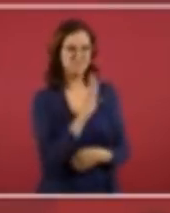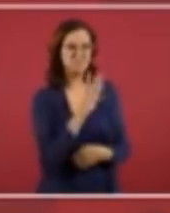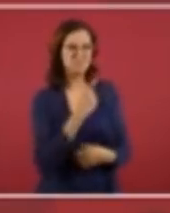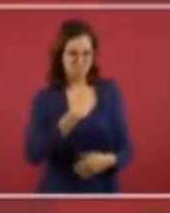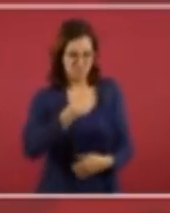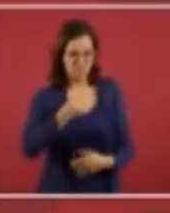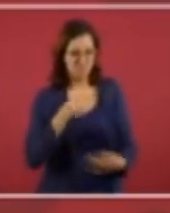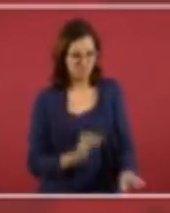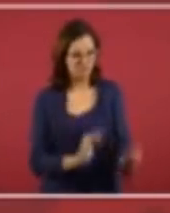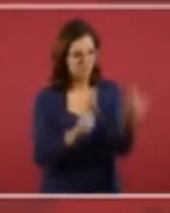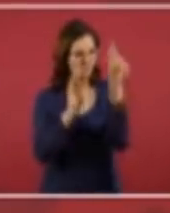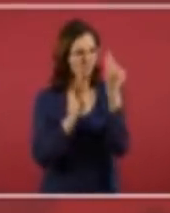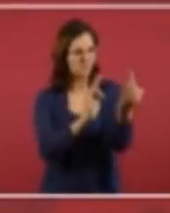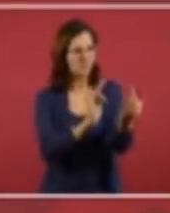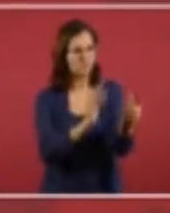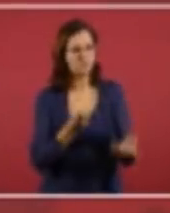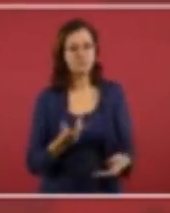directa.